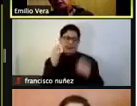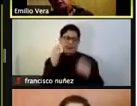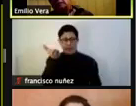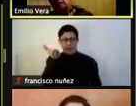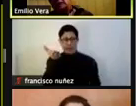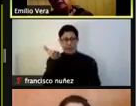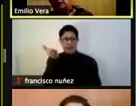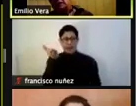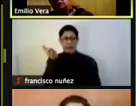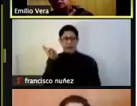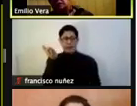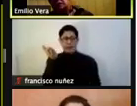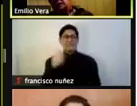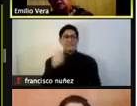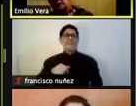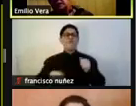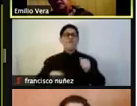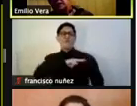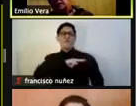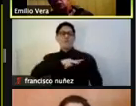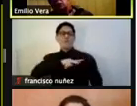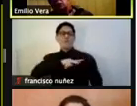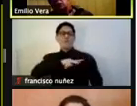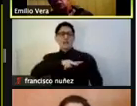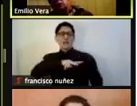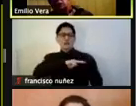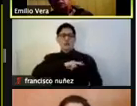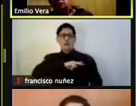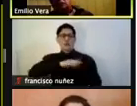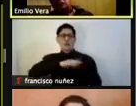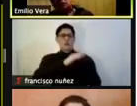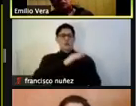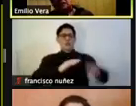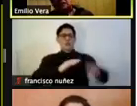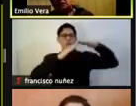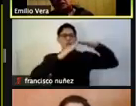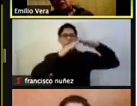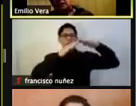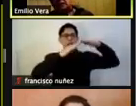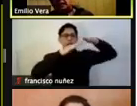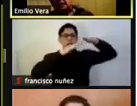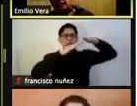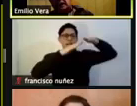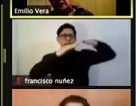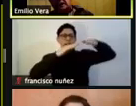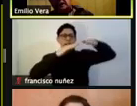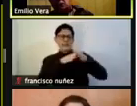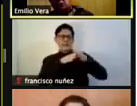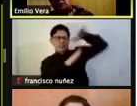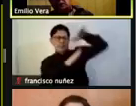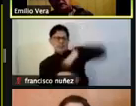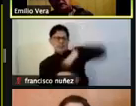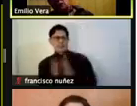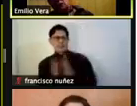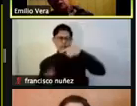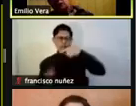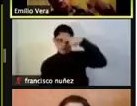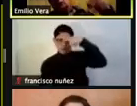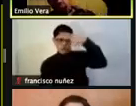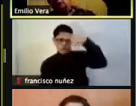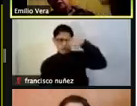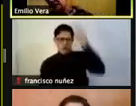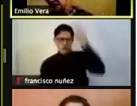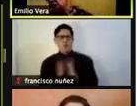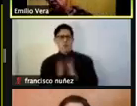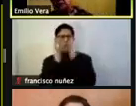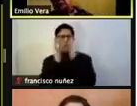San Antonio, creo. Estas son las islas Juan Fernández o los volcanes submarinos asociados a Juan